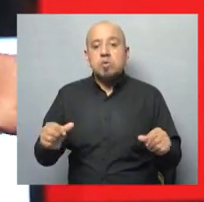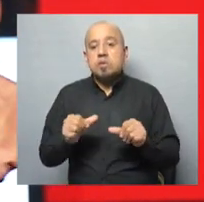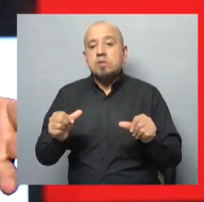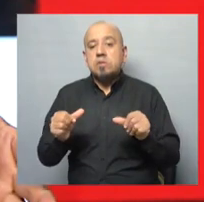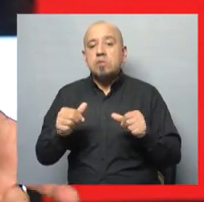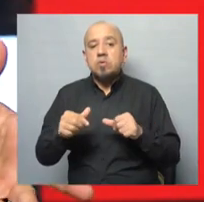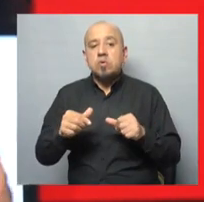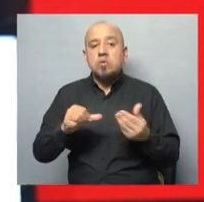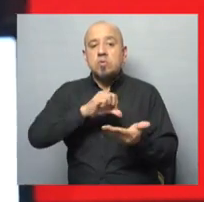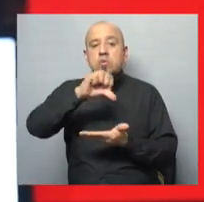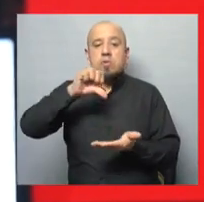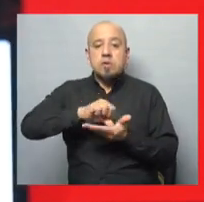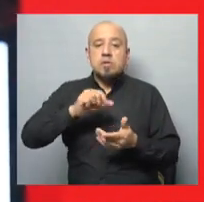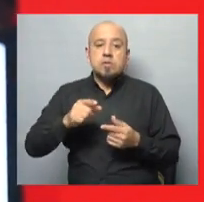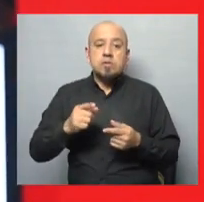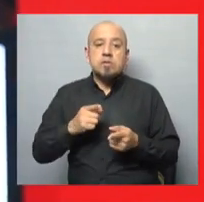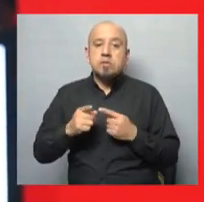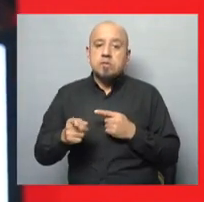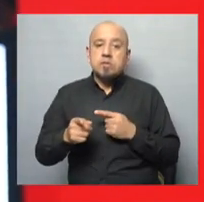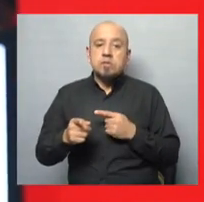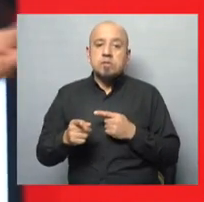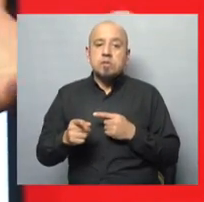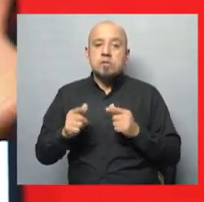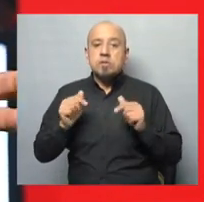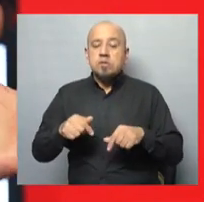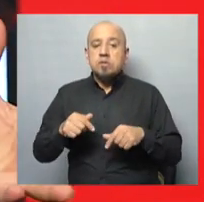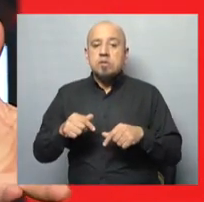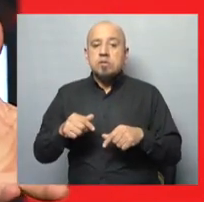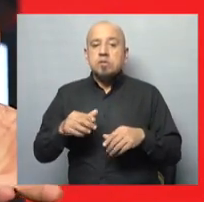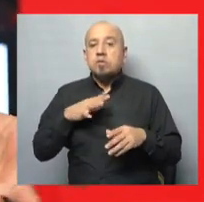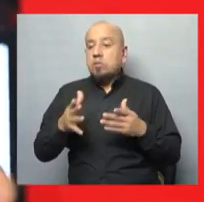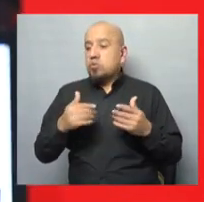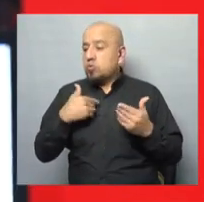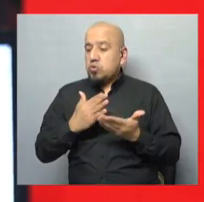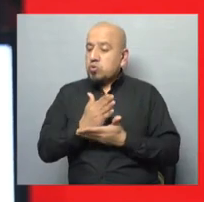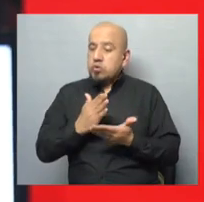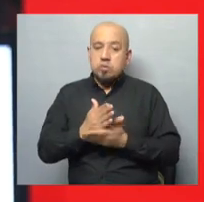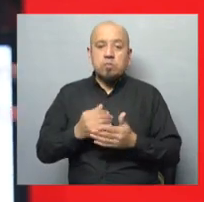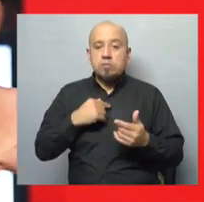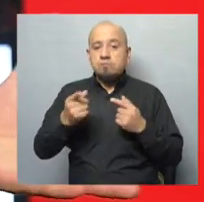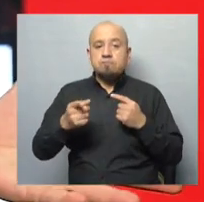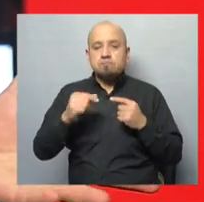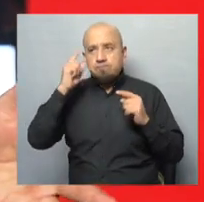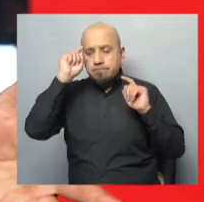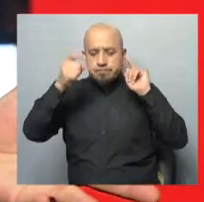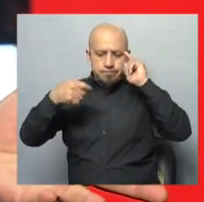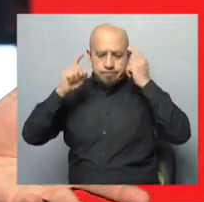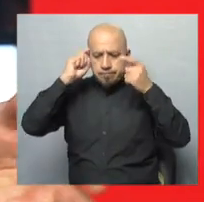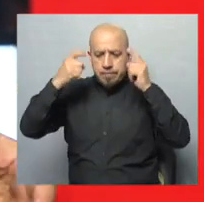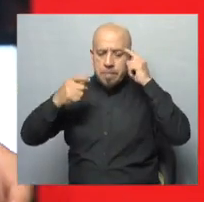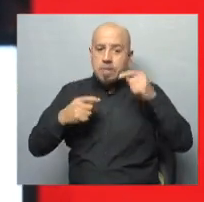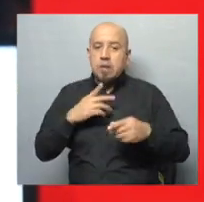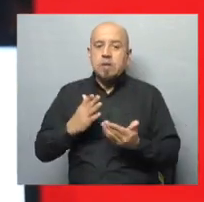como país y es en ese stand que estamos aportando todo el tiempo nosotros estamos aportando insumos que son